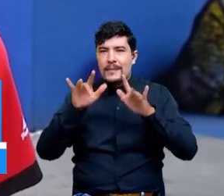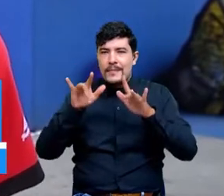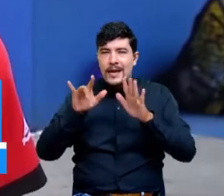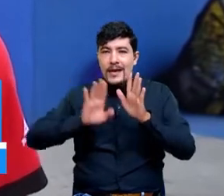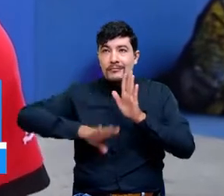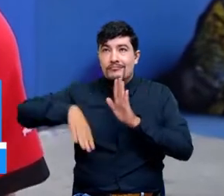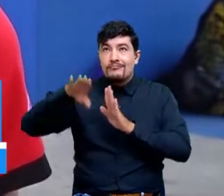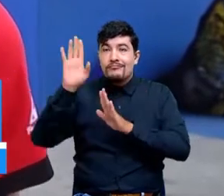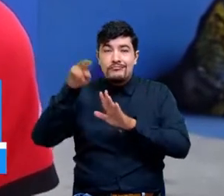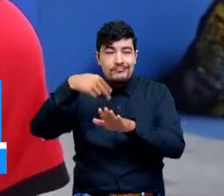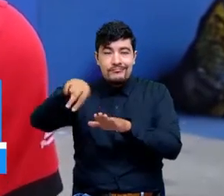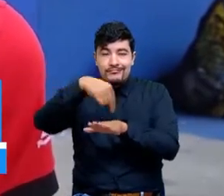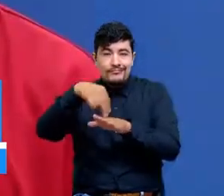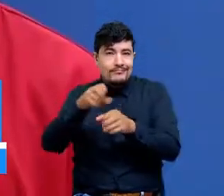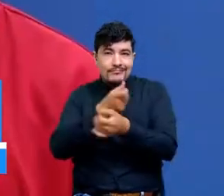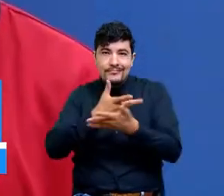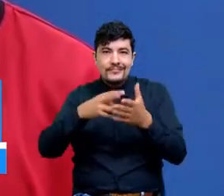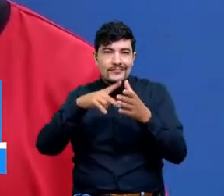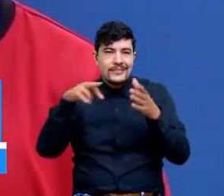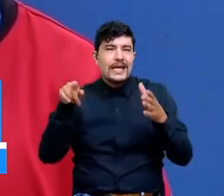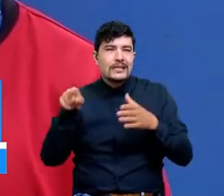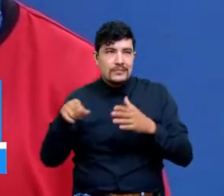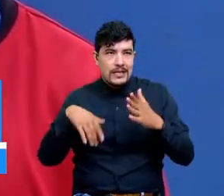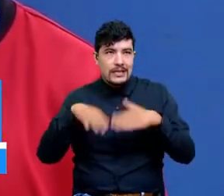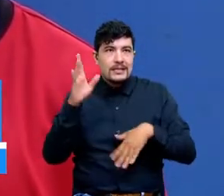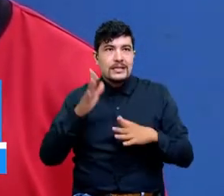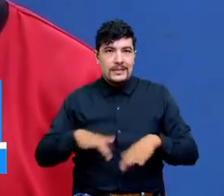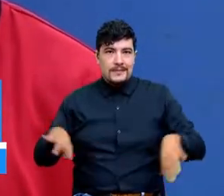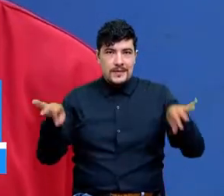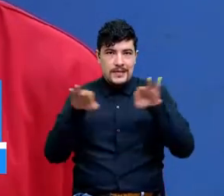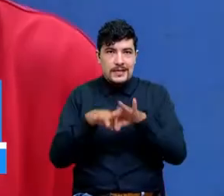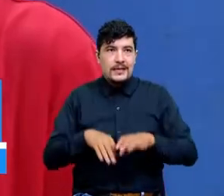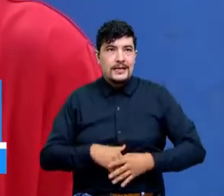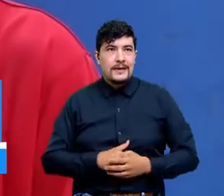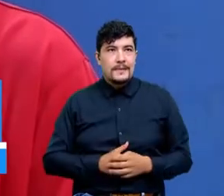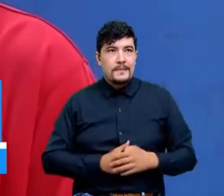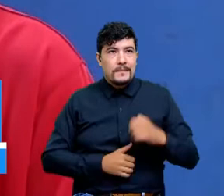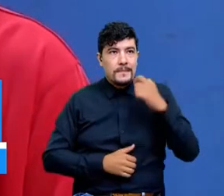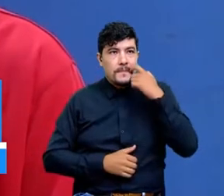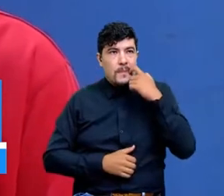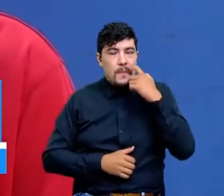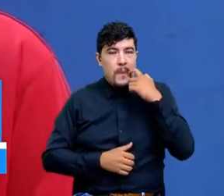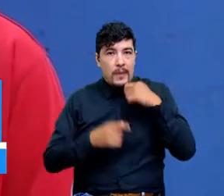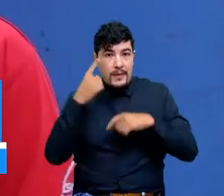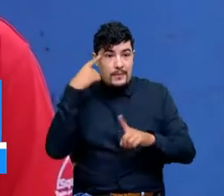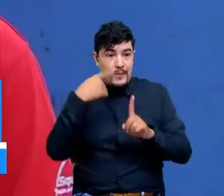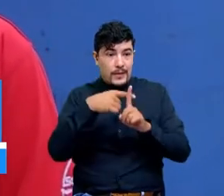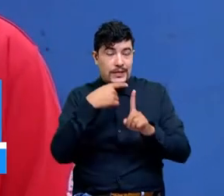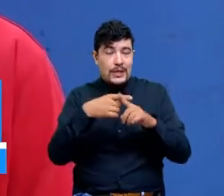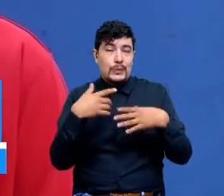y eso es lo más importante. Una cosa positiva, pude ganar medalla,